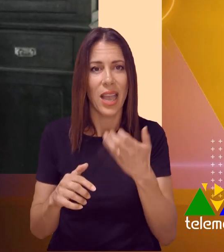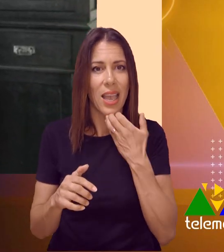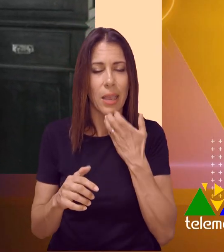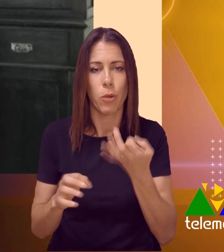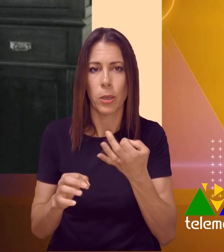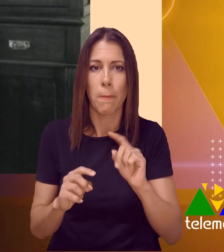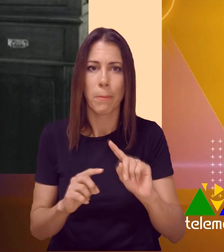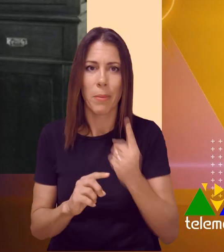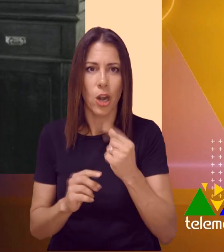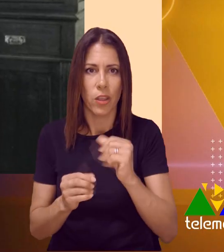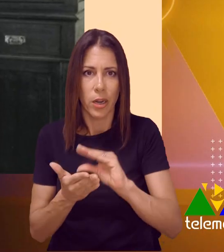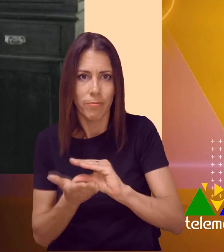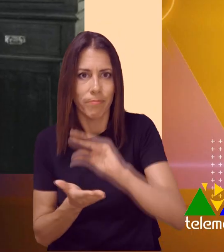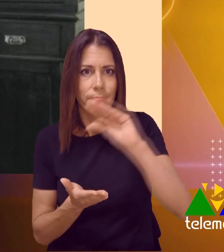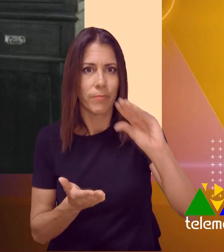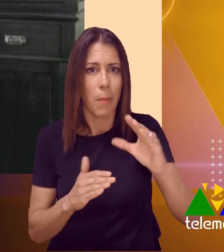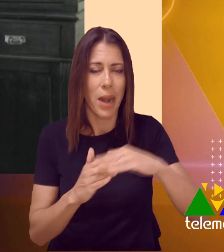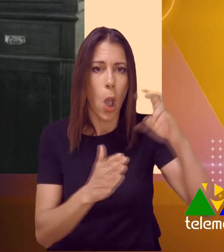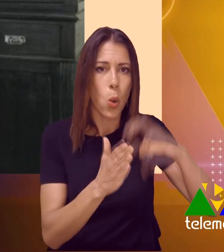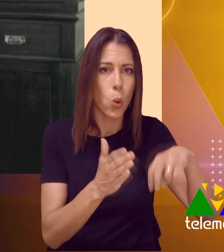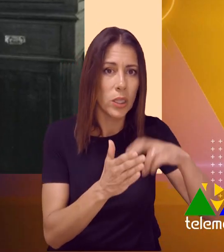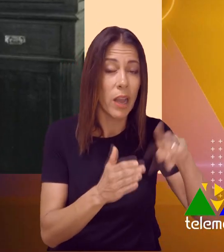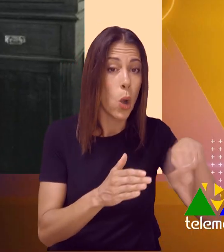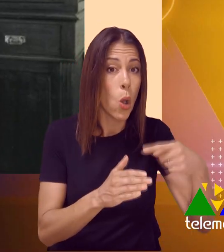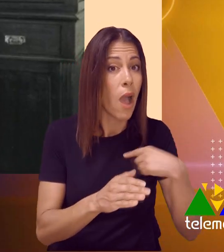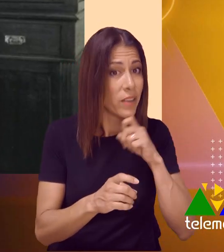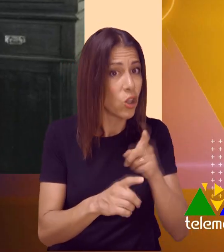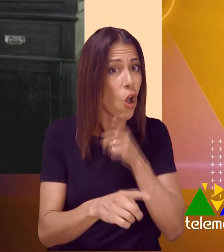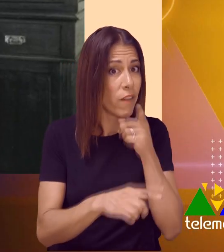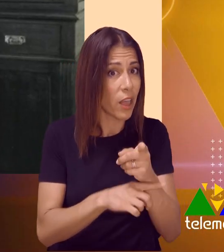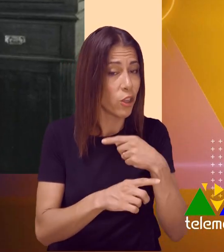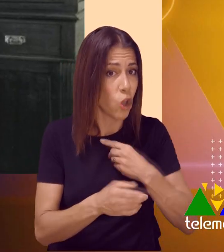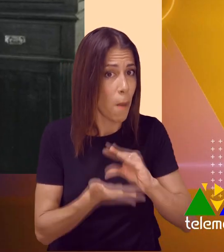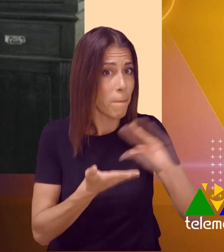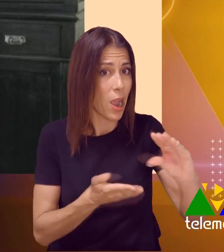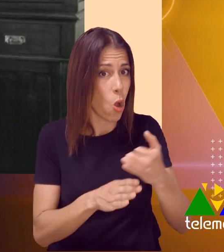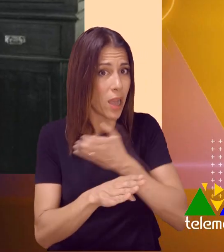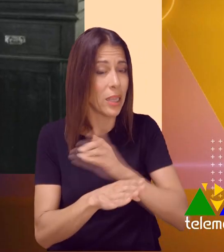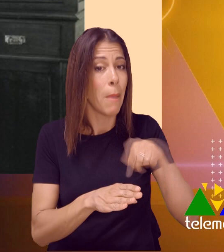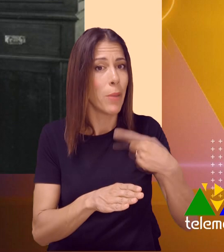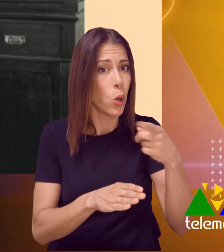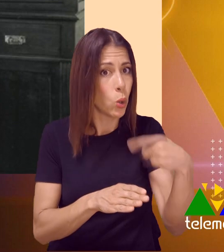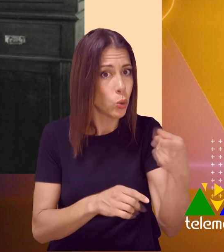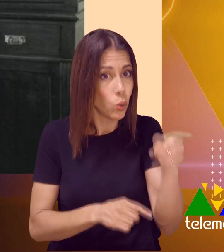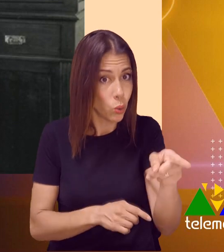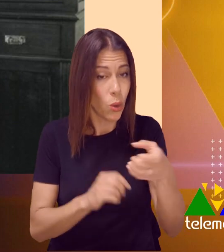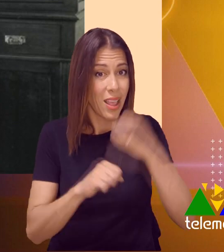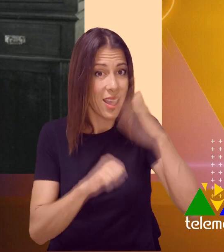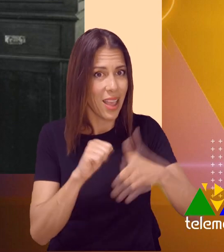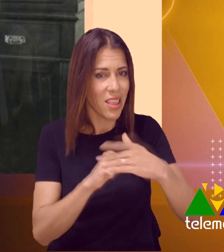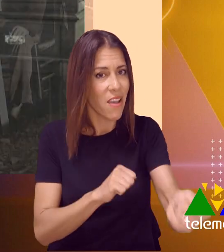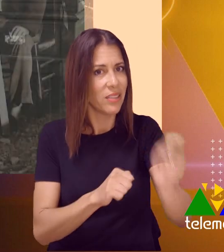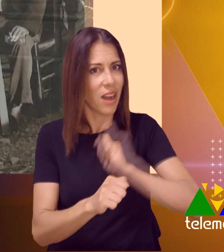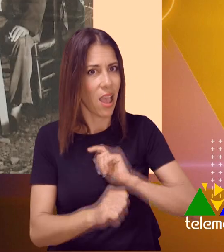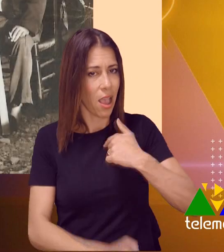dinero a los cultivadores con la obligación de después llevar la caña a esta fábrica, y así se aseguraban la